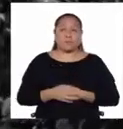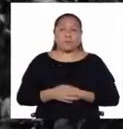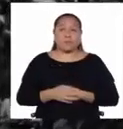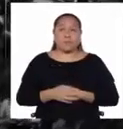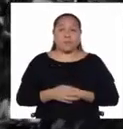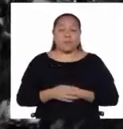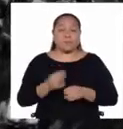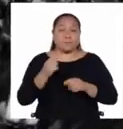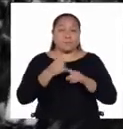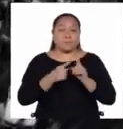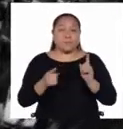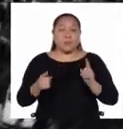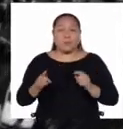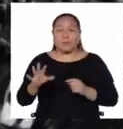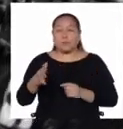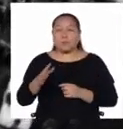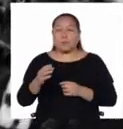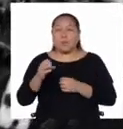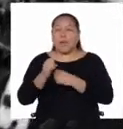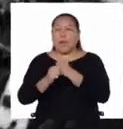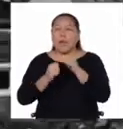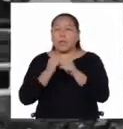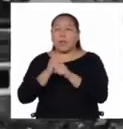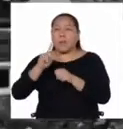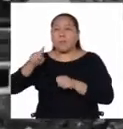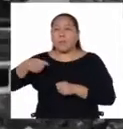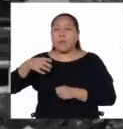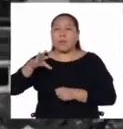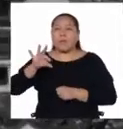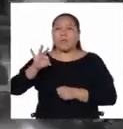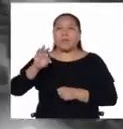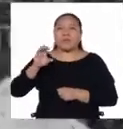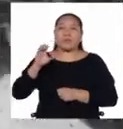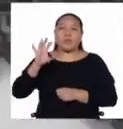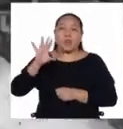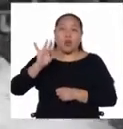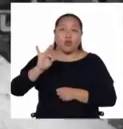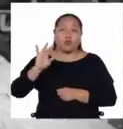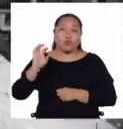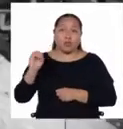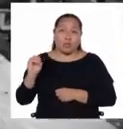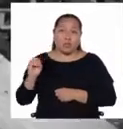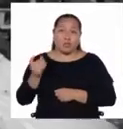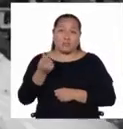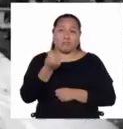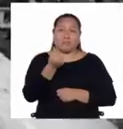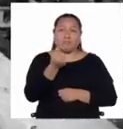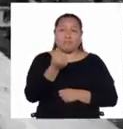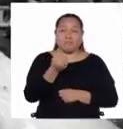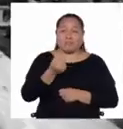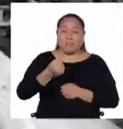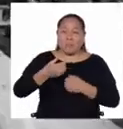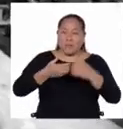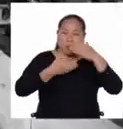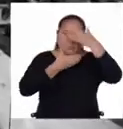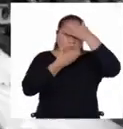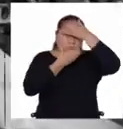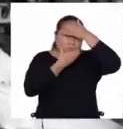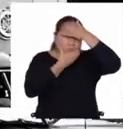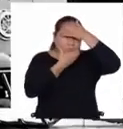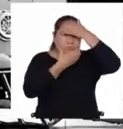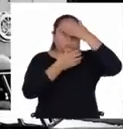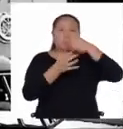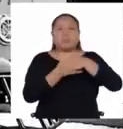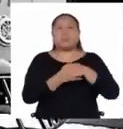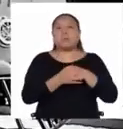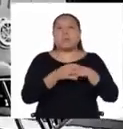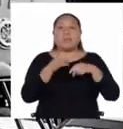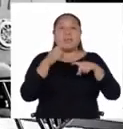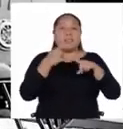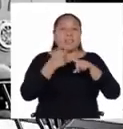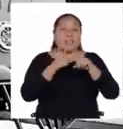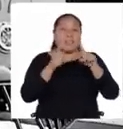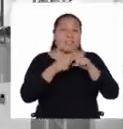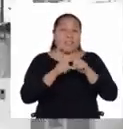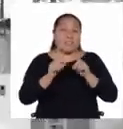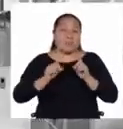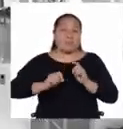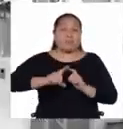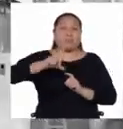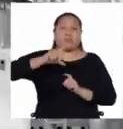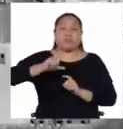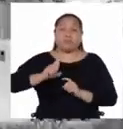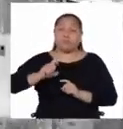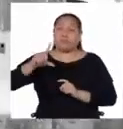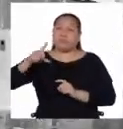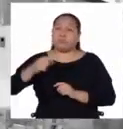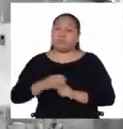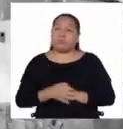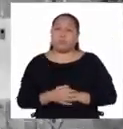Durante la década de 1980, la crisis, inflación, terrorismo y elevadas tarifas afectaron el sistema